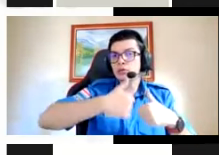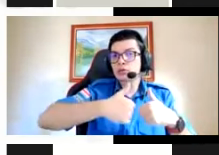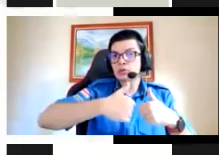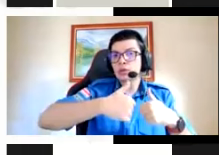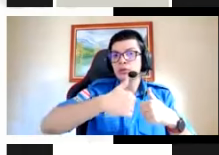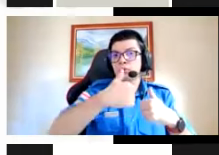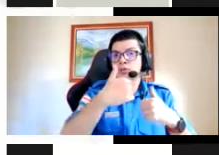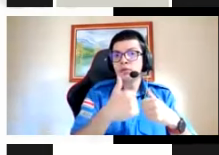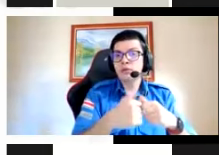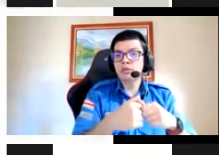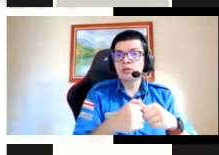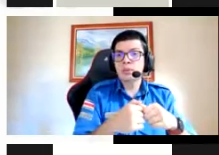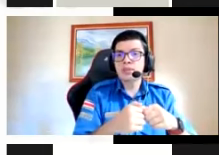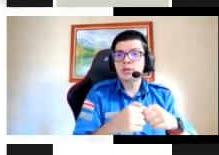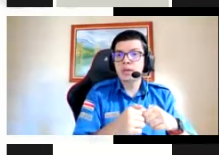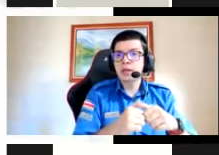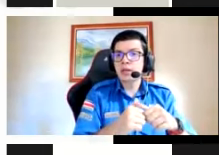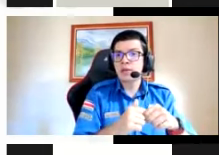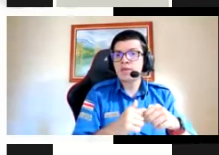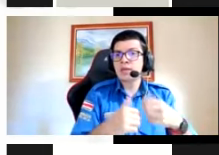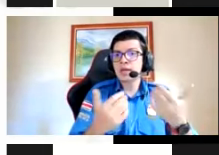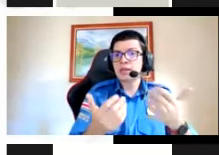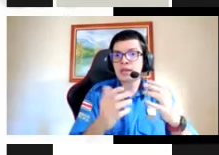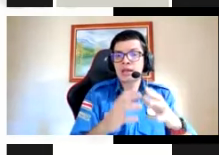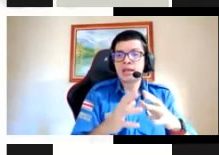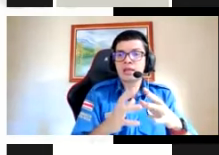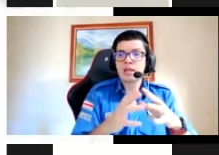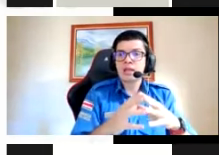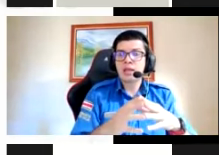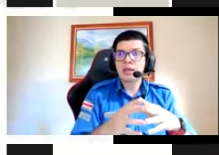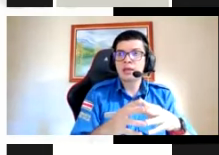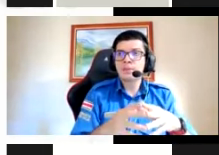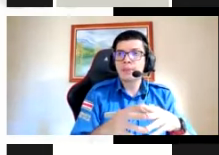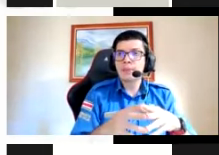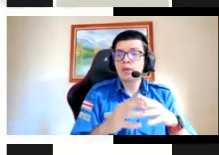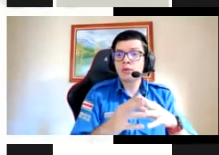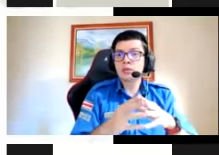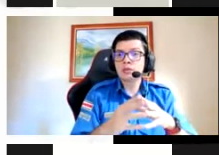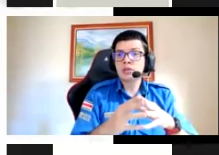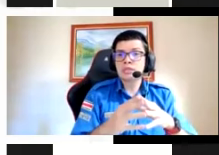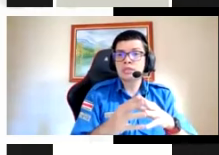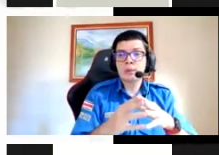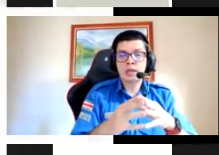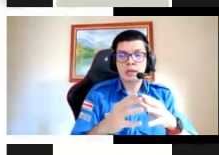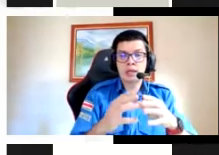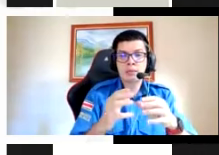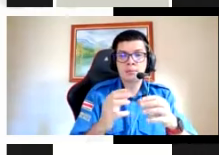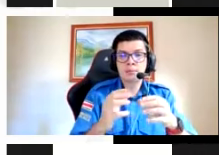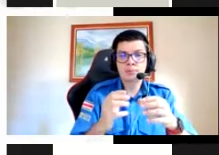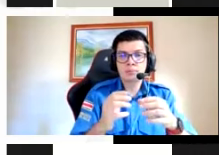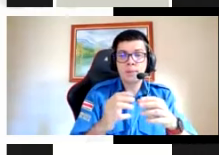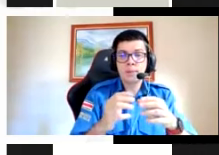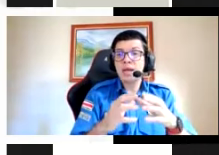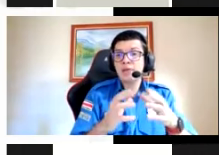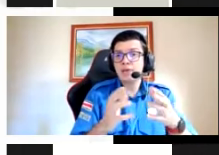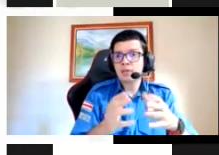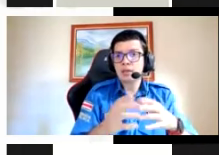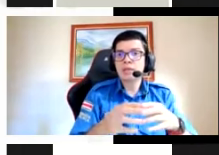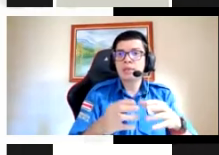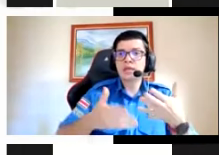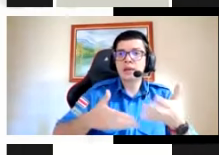activar sus alivios de sobrepresión para evitar entrar en una condición que se llama